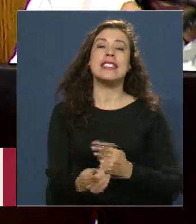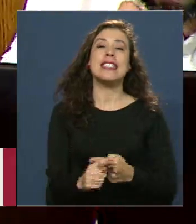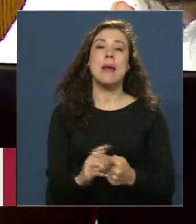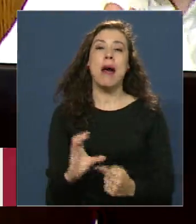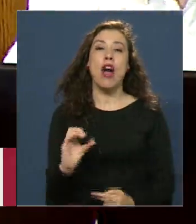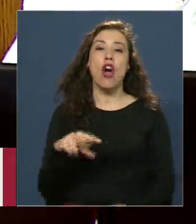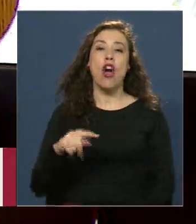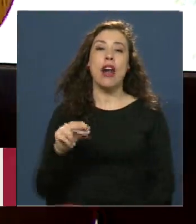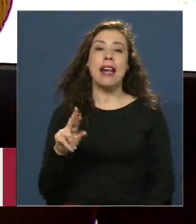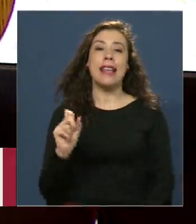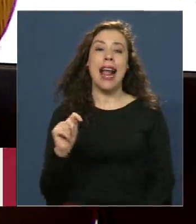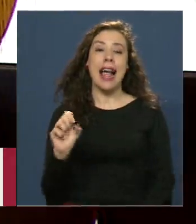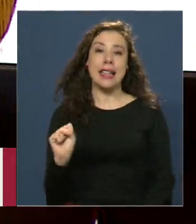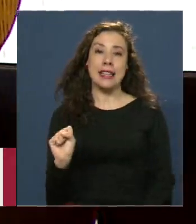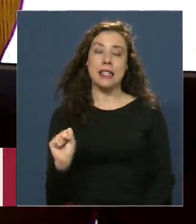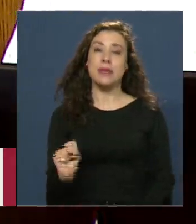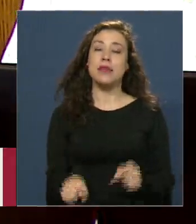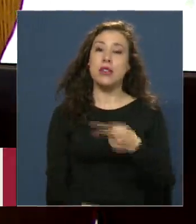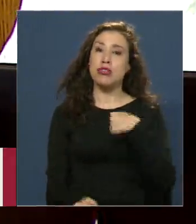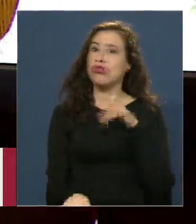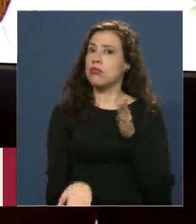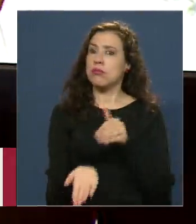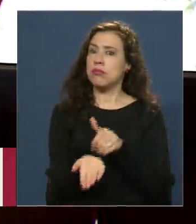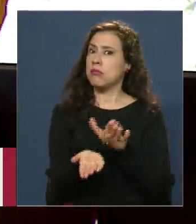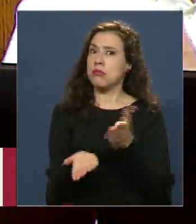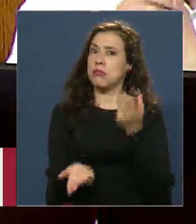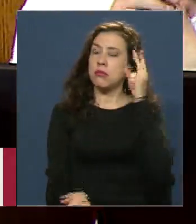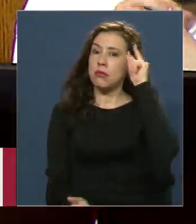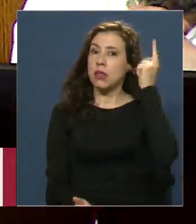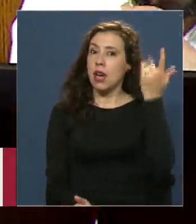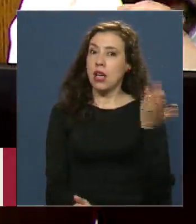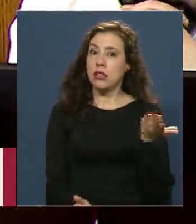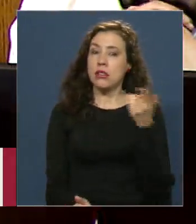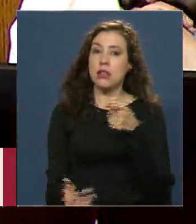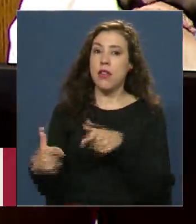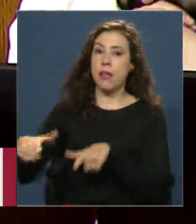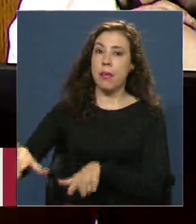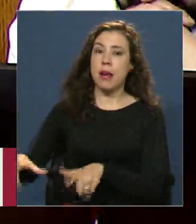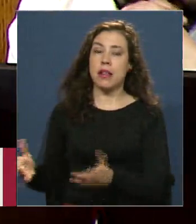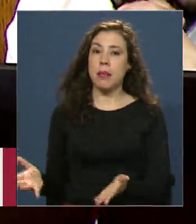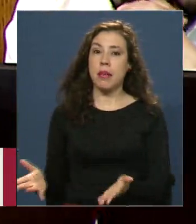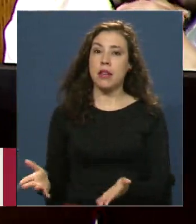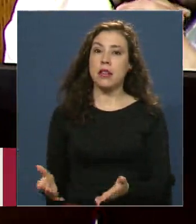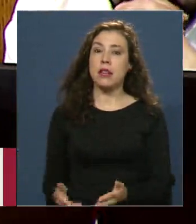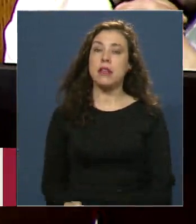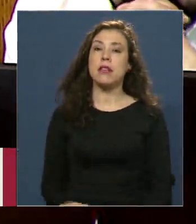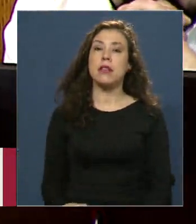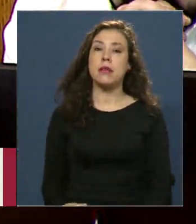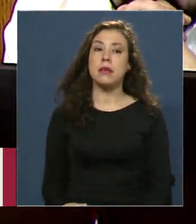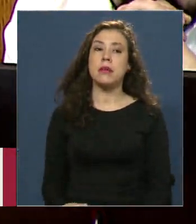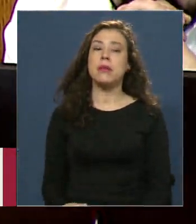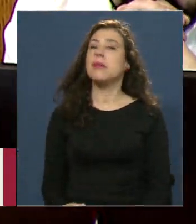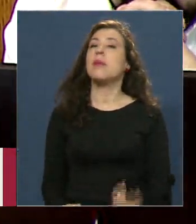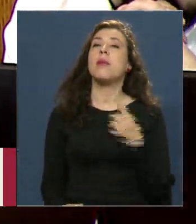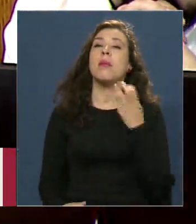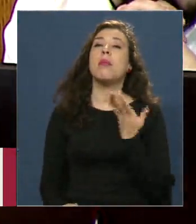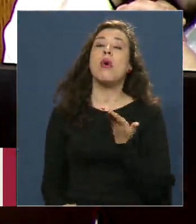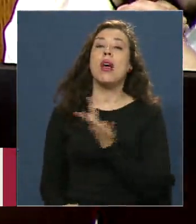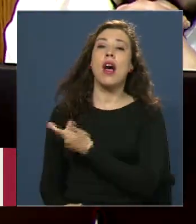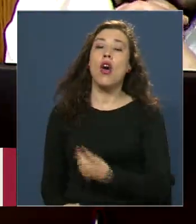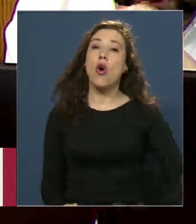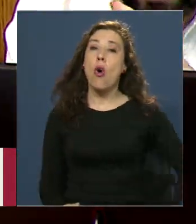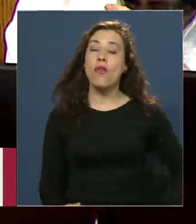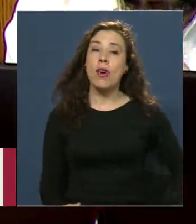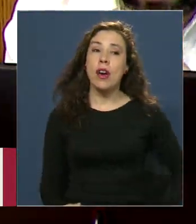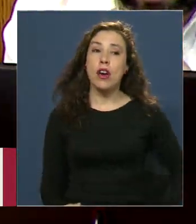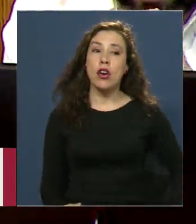estables. Y por lo tanto nosotros rechazamos la creación de dicha unidad a condición de que el gobierno, que